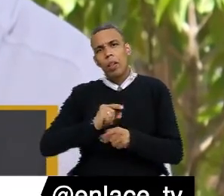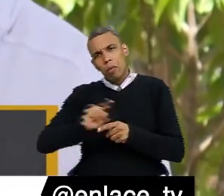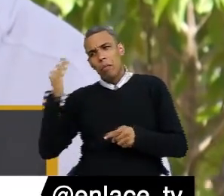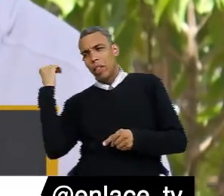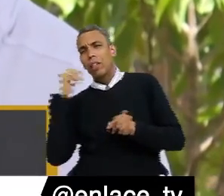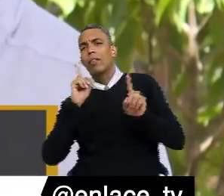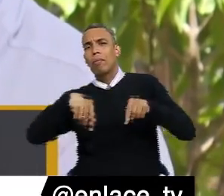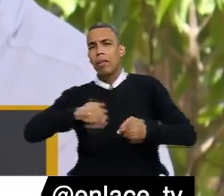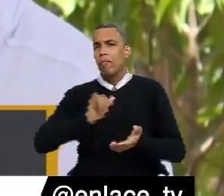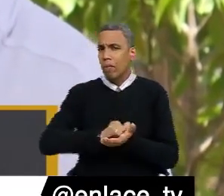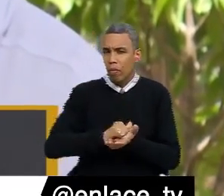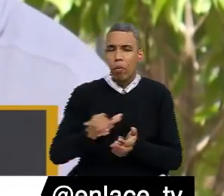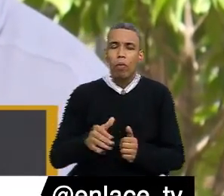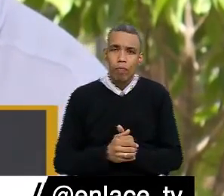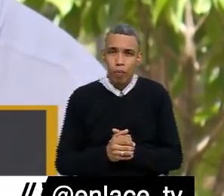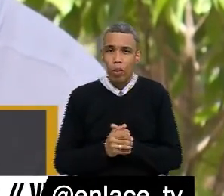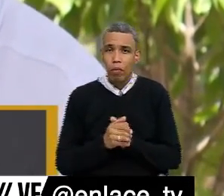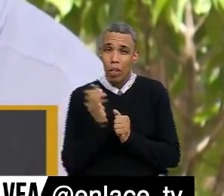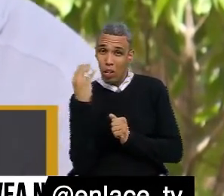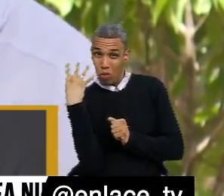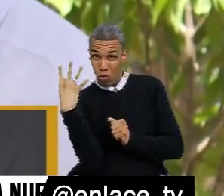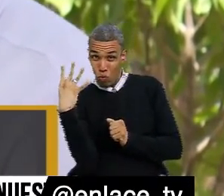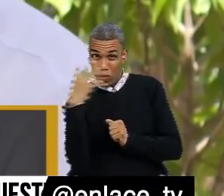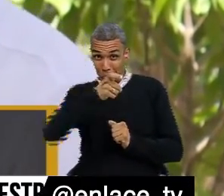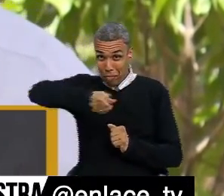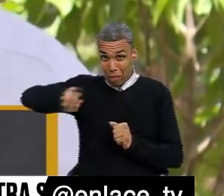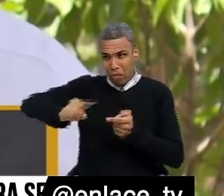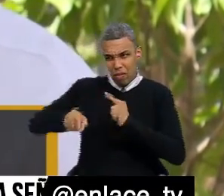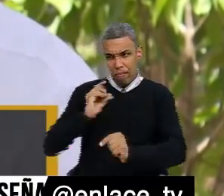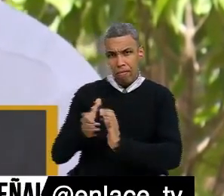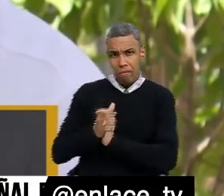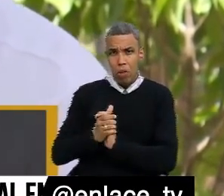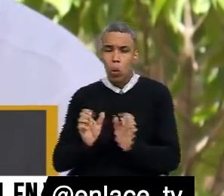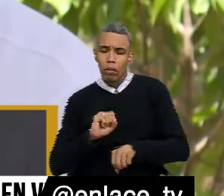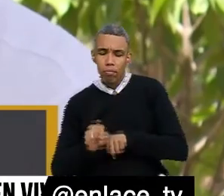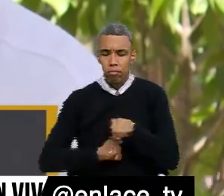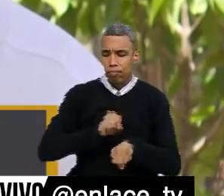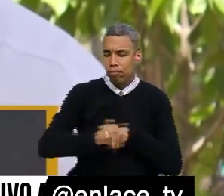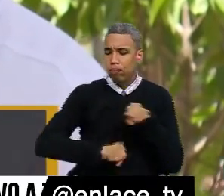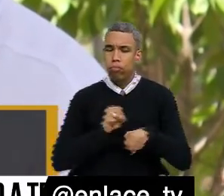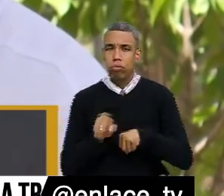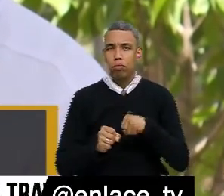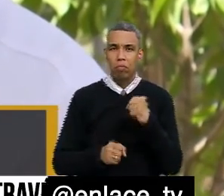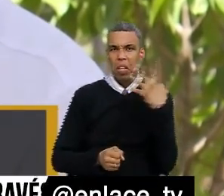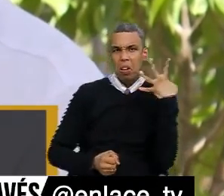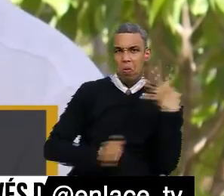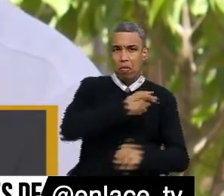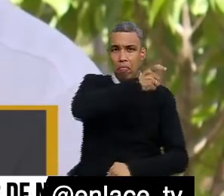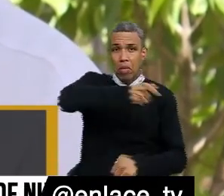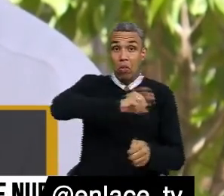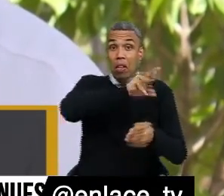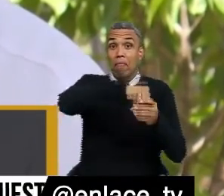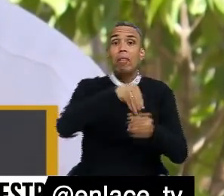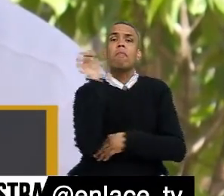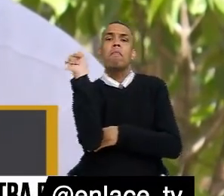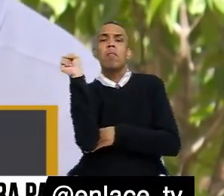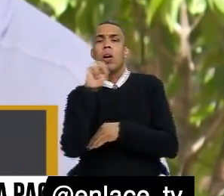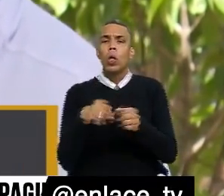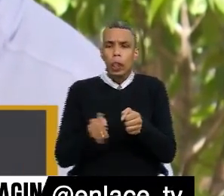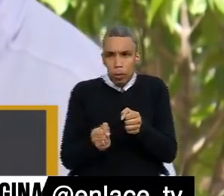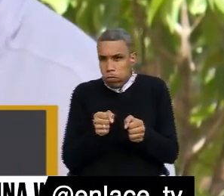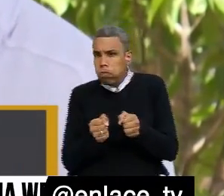point de la Armada Nacional, ahí vía Yondó también, donde cuatro sujetos en una camioneta salieron. Ellas